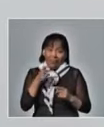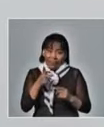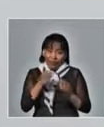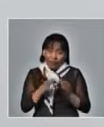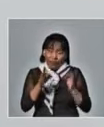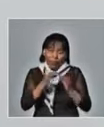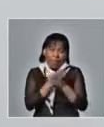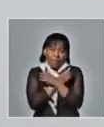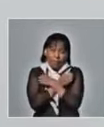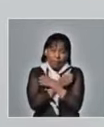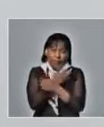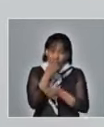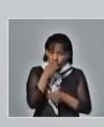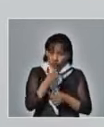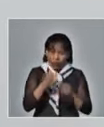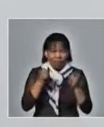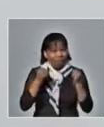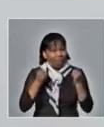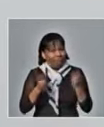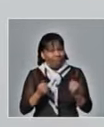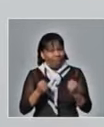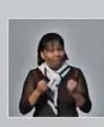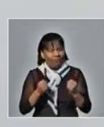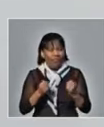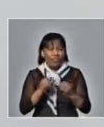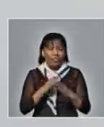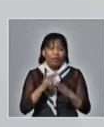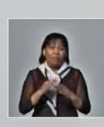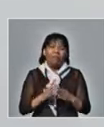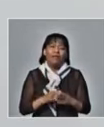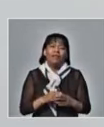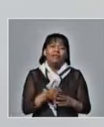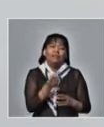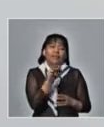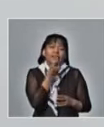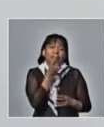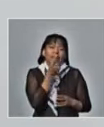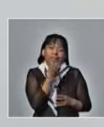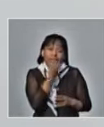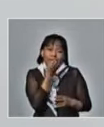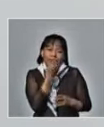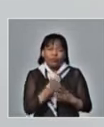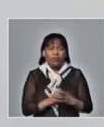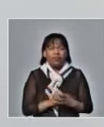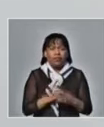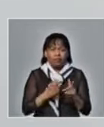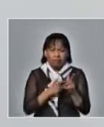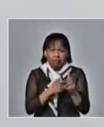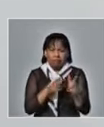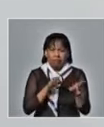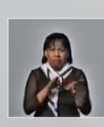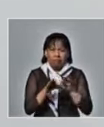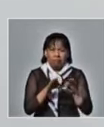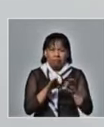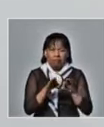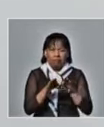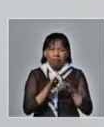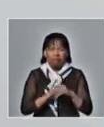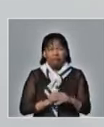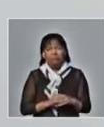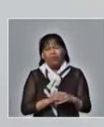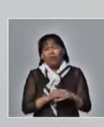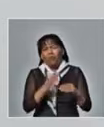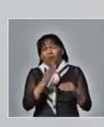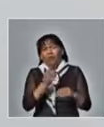ello, también vamos a fortalecer y ampliar los desayunadores escolares. Sobre todo, seguiremos trabajando en las zonas de alta y muy